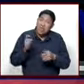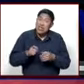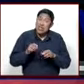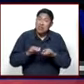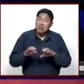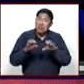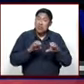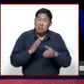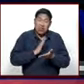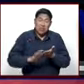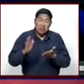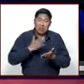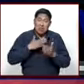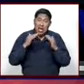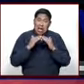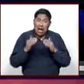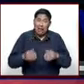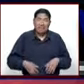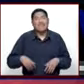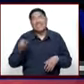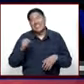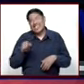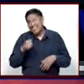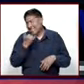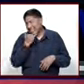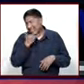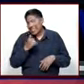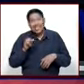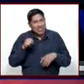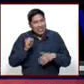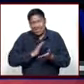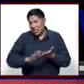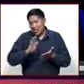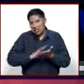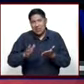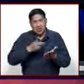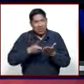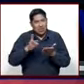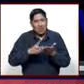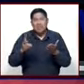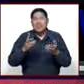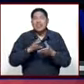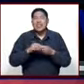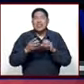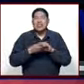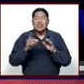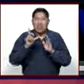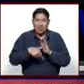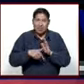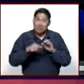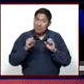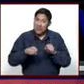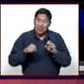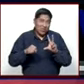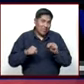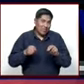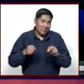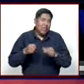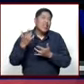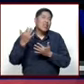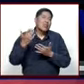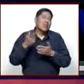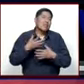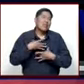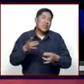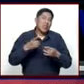así para la limpieza del hogar. Sí, también, debería haber. No, para la limpieza, ¿verdad? ¿No es cierto? Adrián, cuéntanos si se va a poder. Espero les